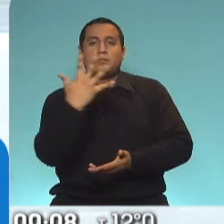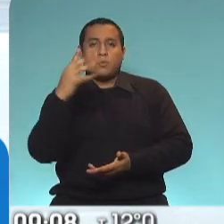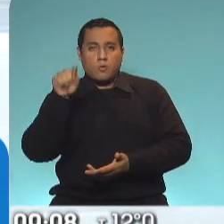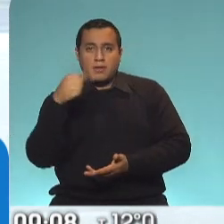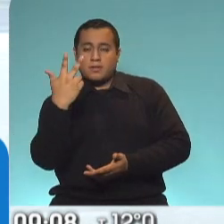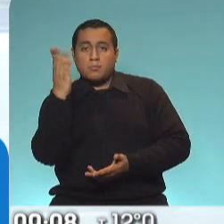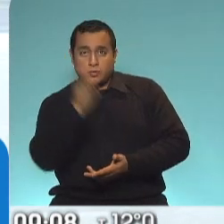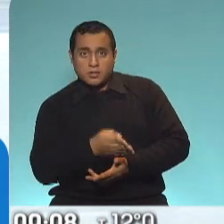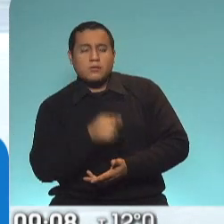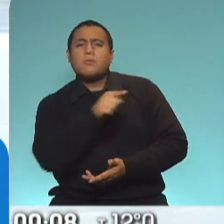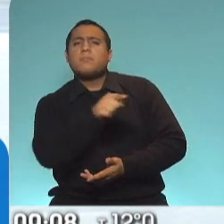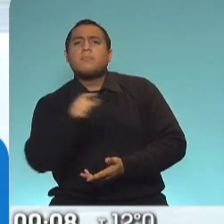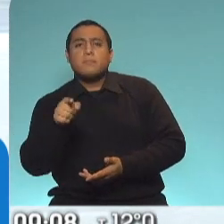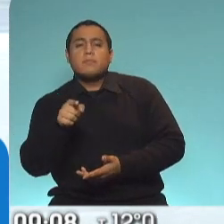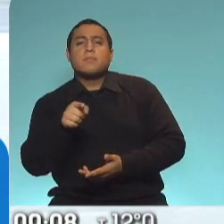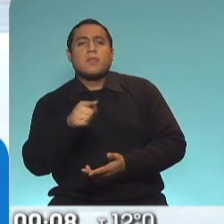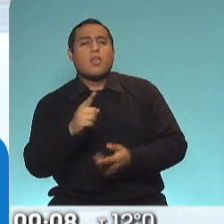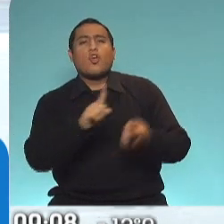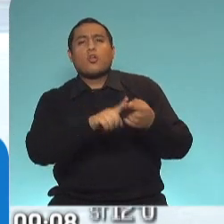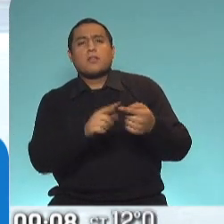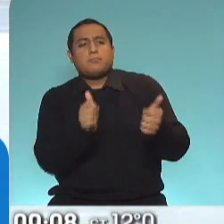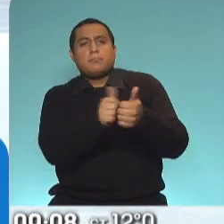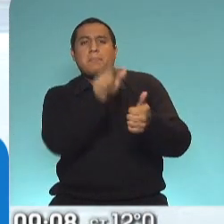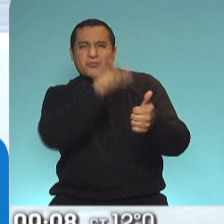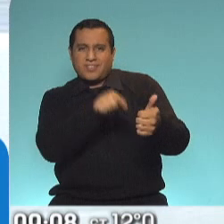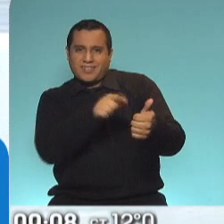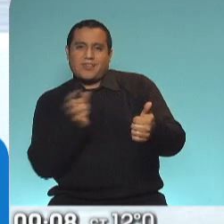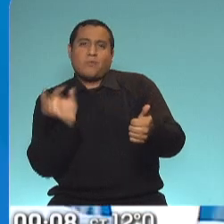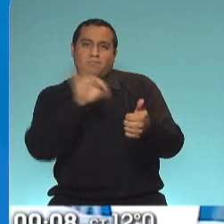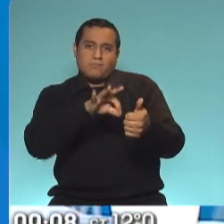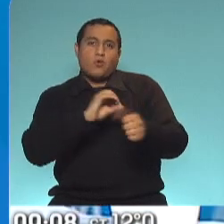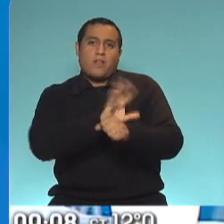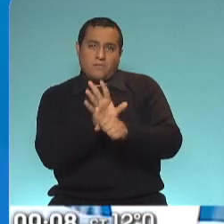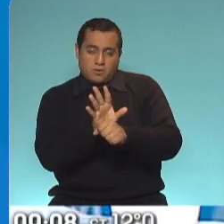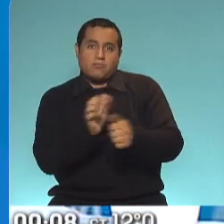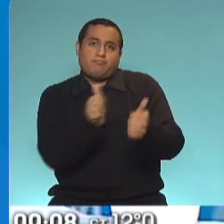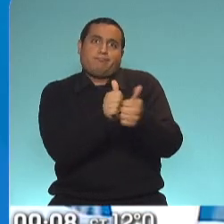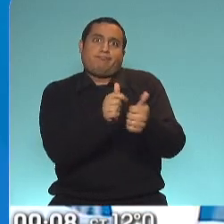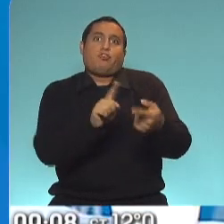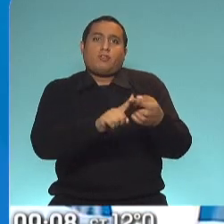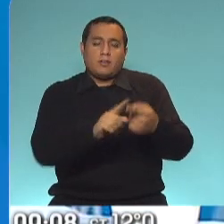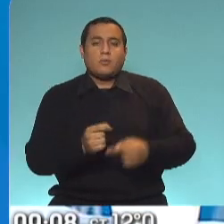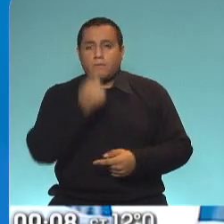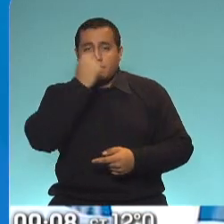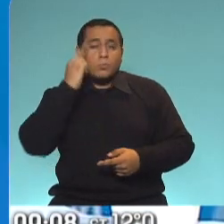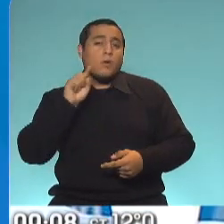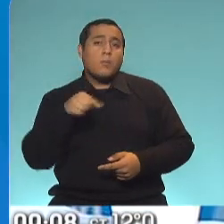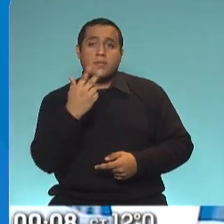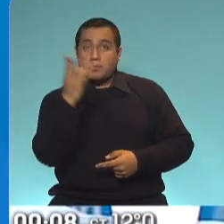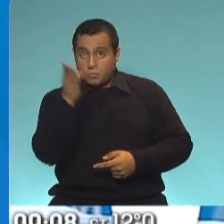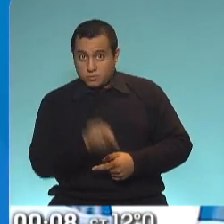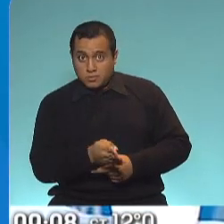45,3% se encuentra con un contacto estrecho con un caso confirmado de coronavirus y el 29,3%